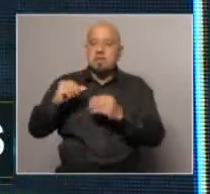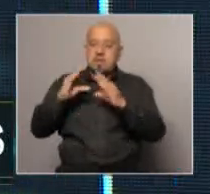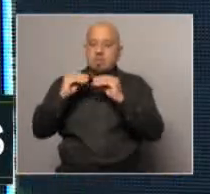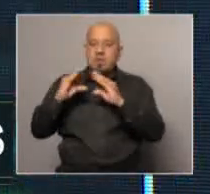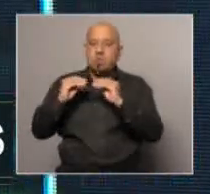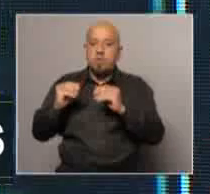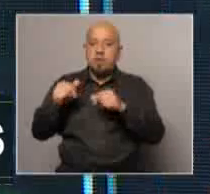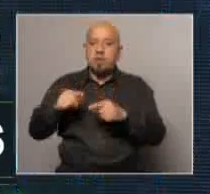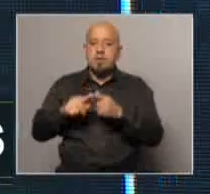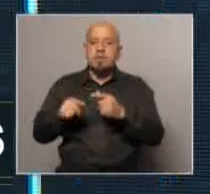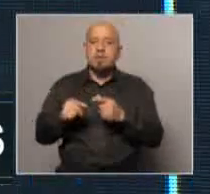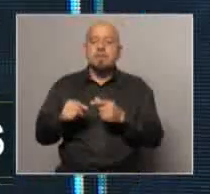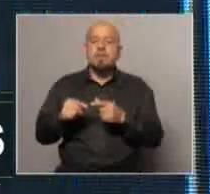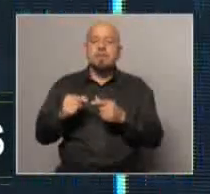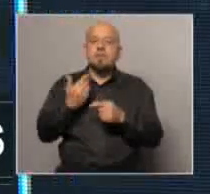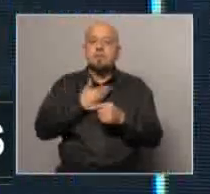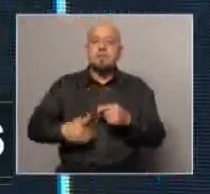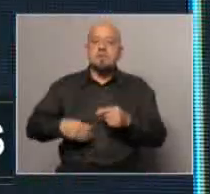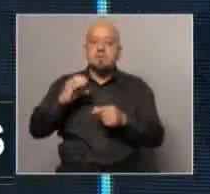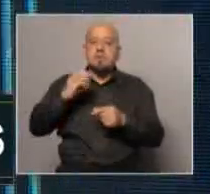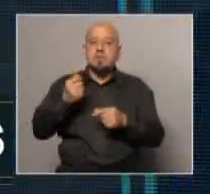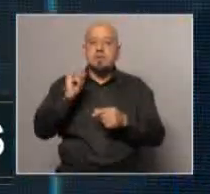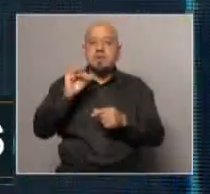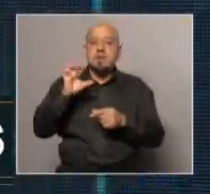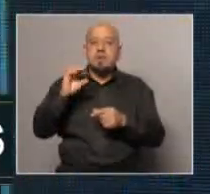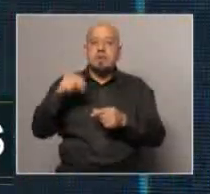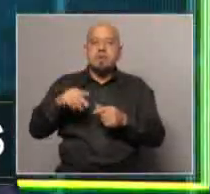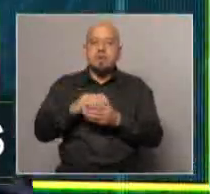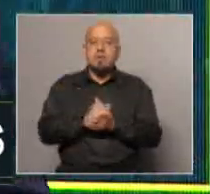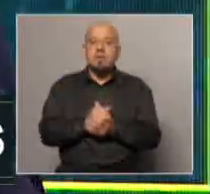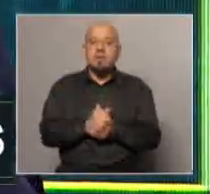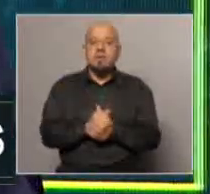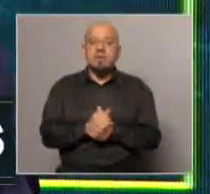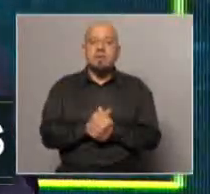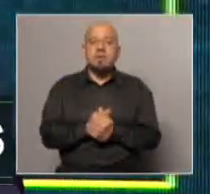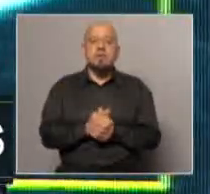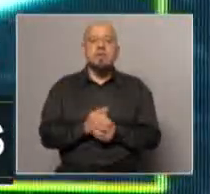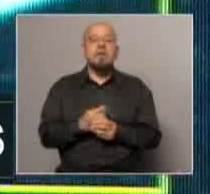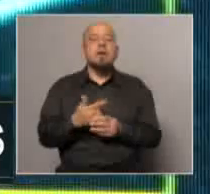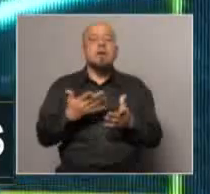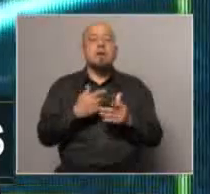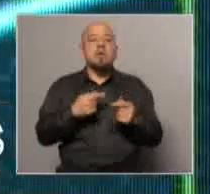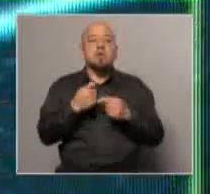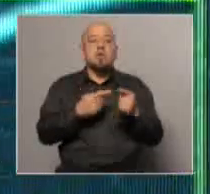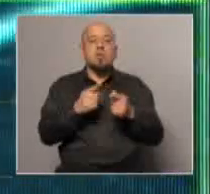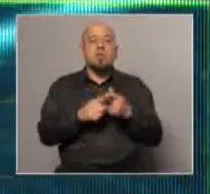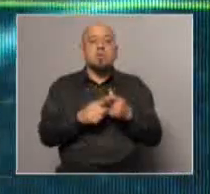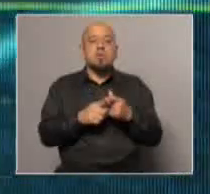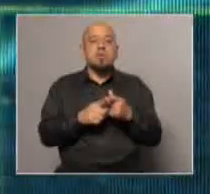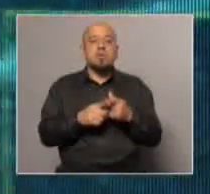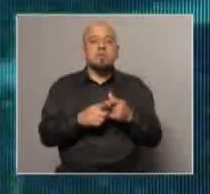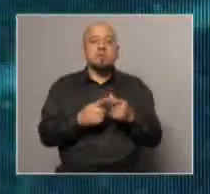Medicinal y presidente de Kaidon. Muchas gracias. Ya seguimos, pero nos vamos a meter ahora en una